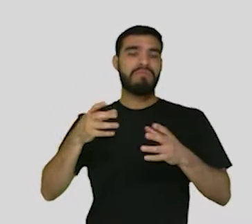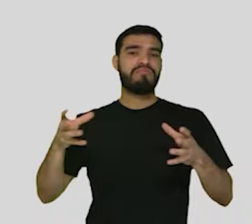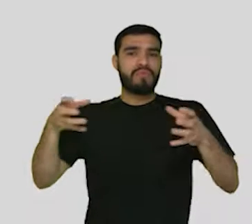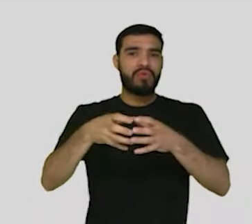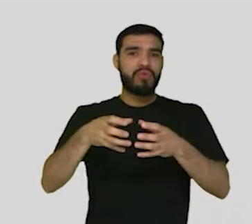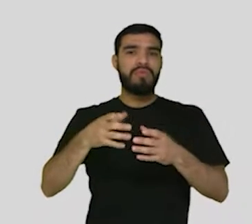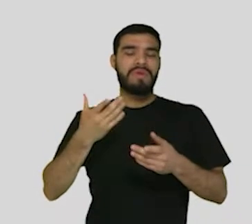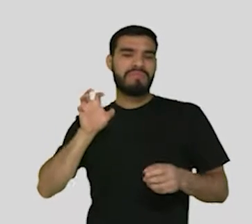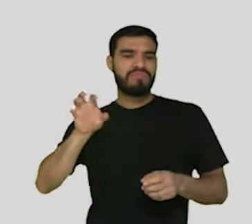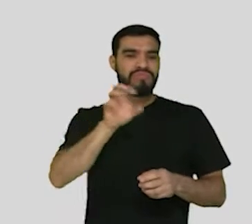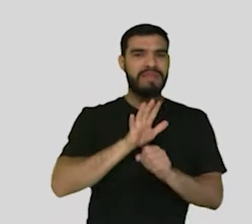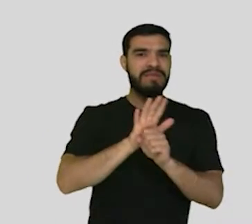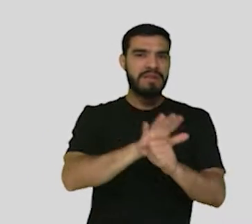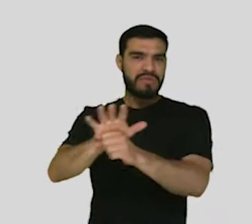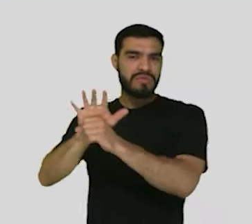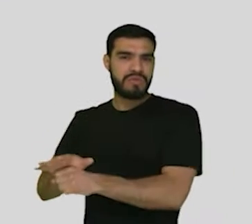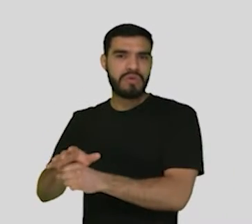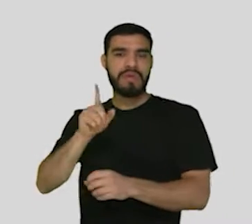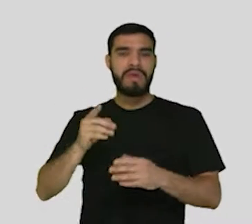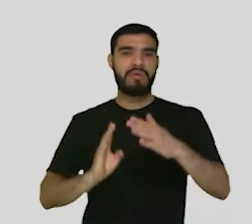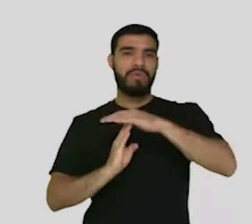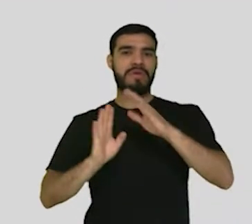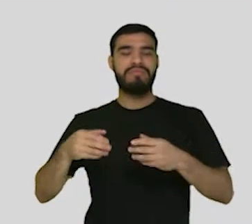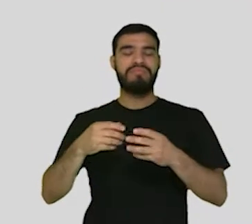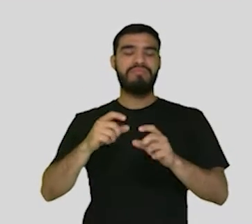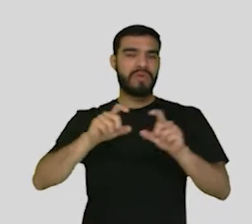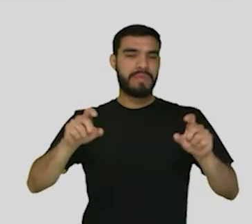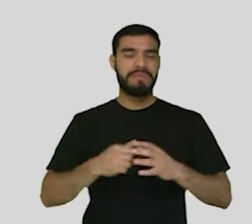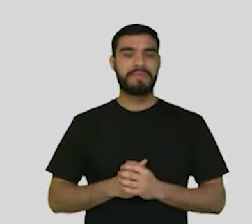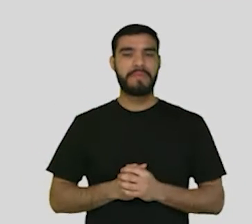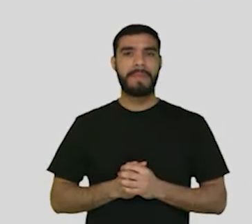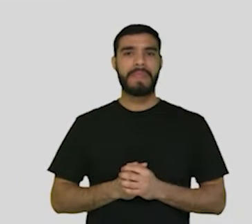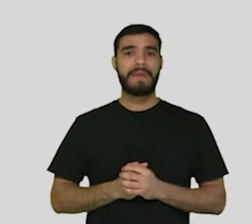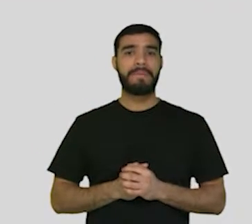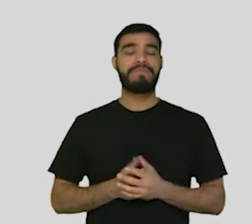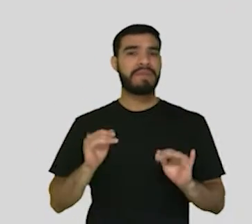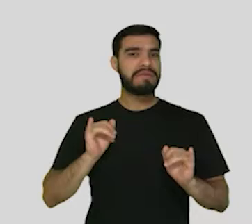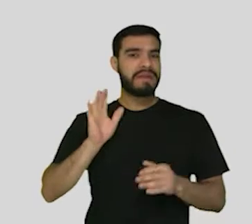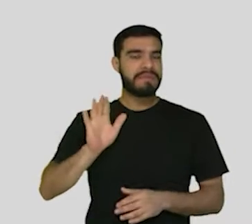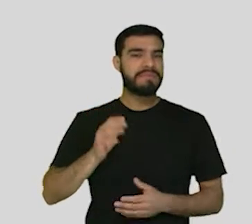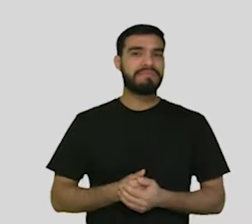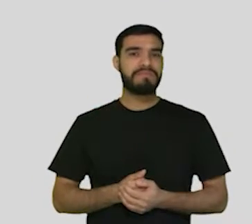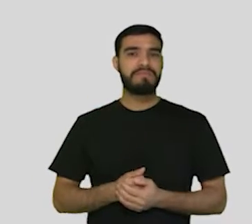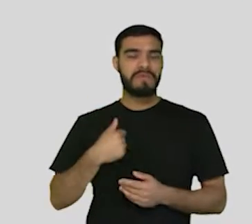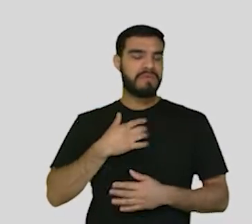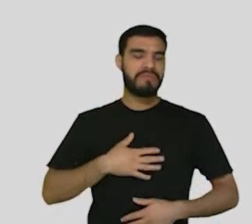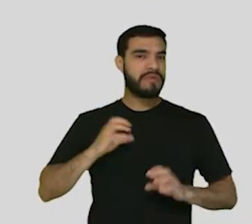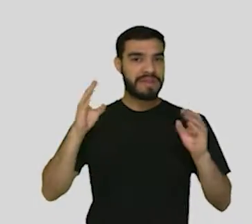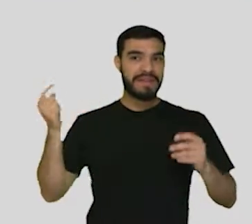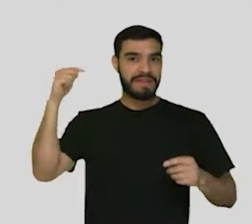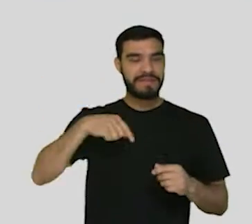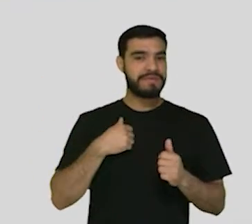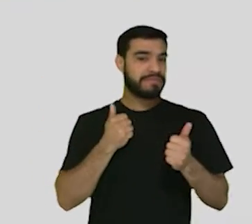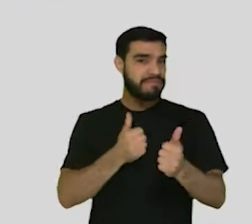108, jae, oña, vei perret, contra toda forma de discriminación, jae, homo, yuayu, vagina,